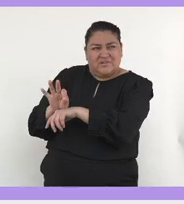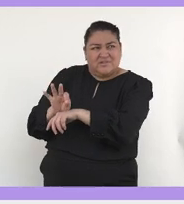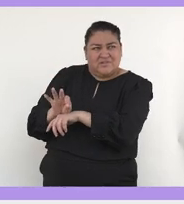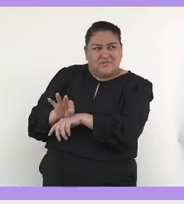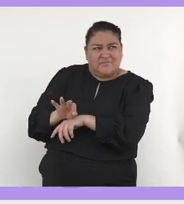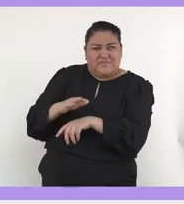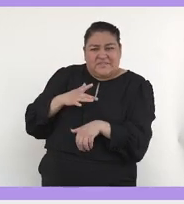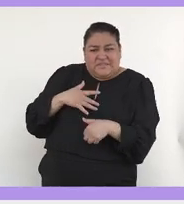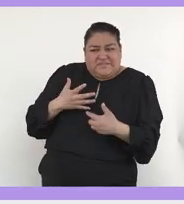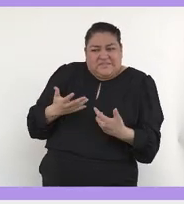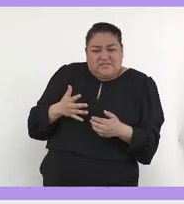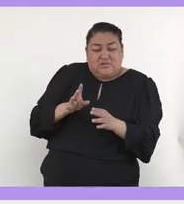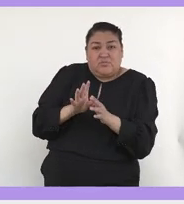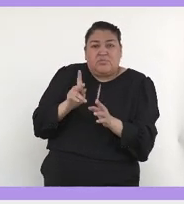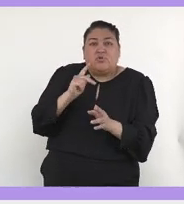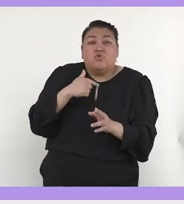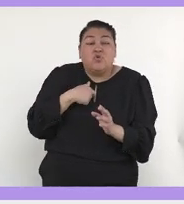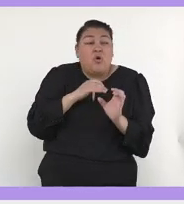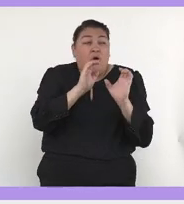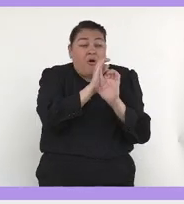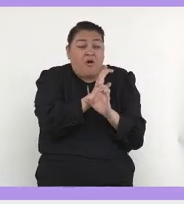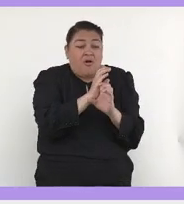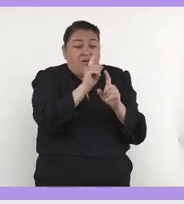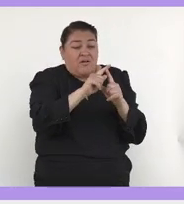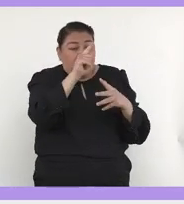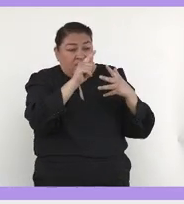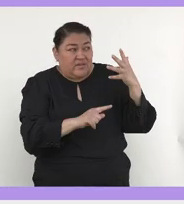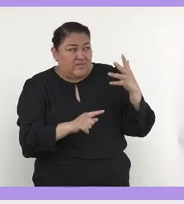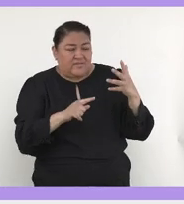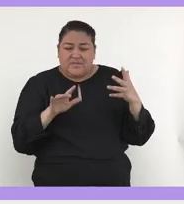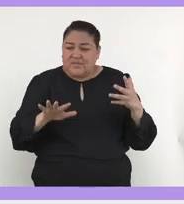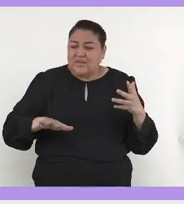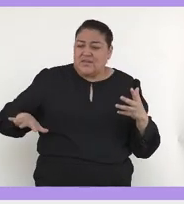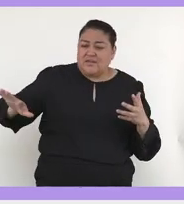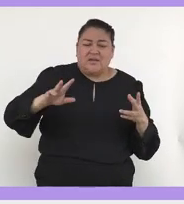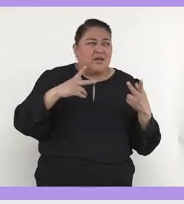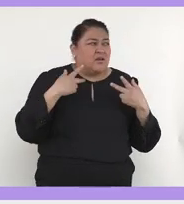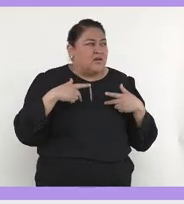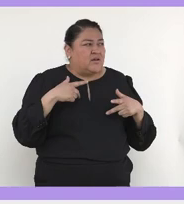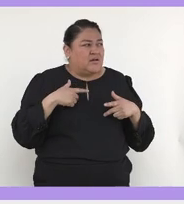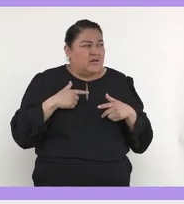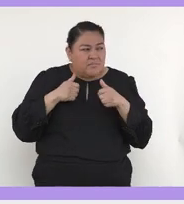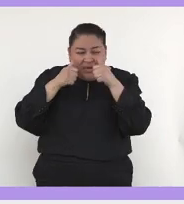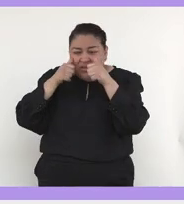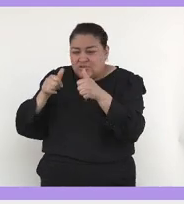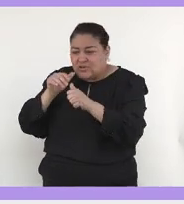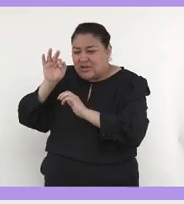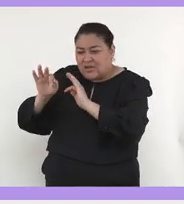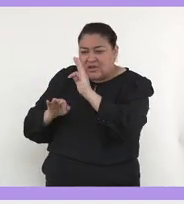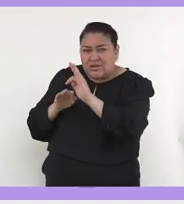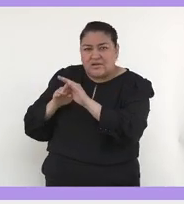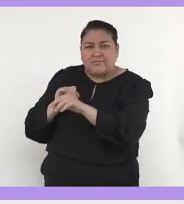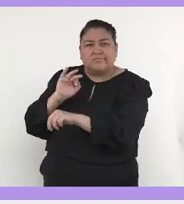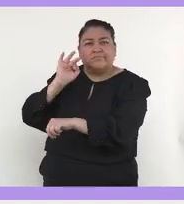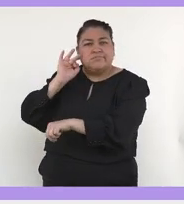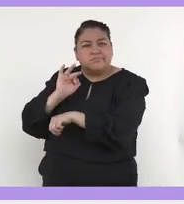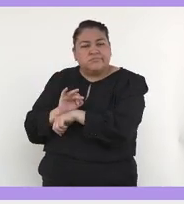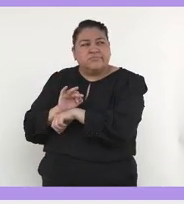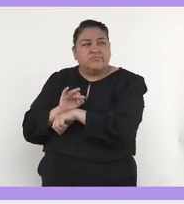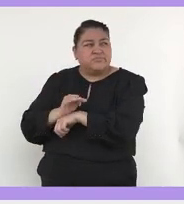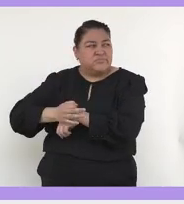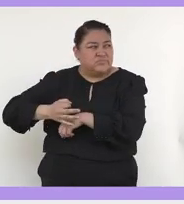pensar que cualquier pequeño acto Esa esa concientización de cualquier pequeña cosa que haces por más pequeña que su que parezca